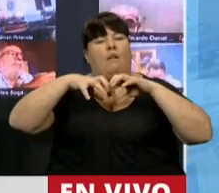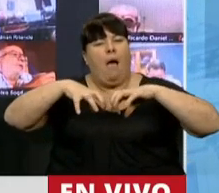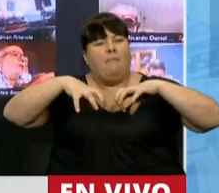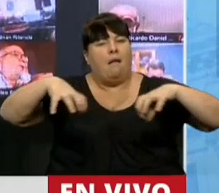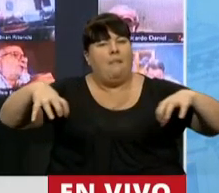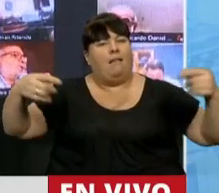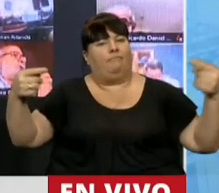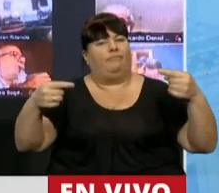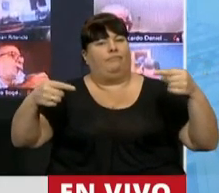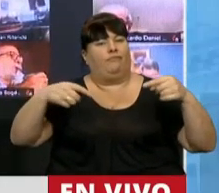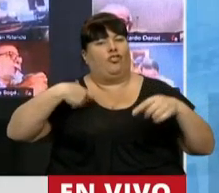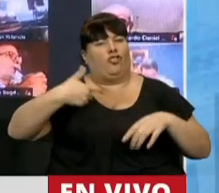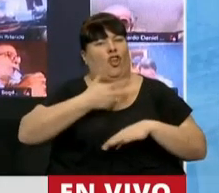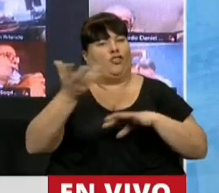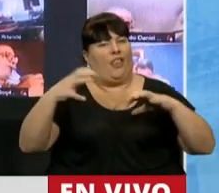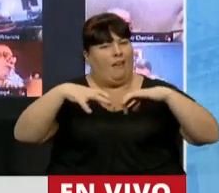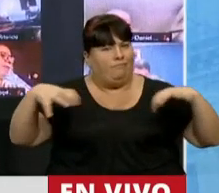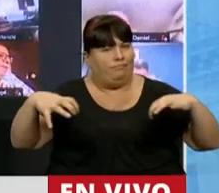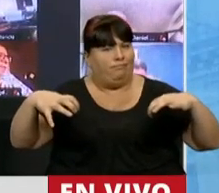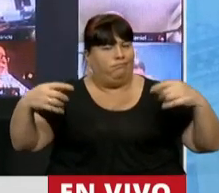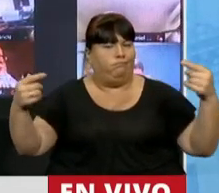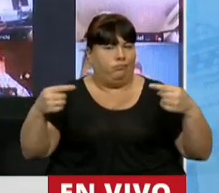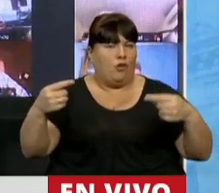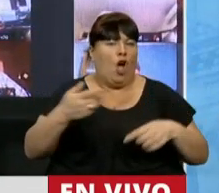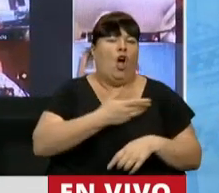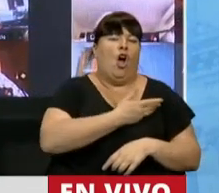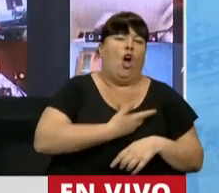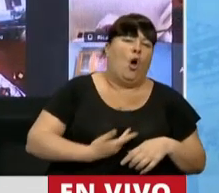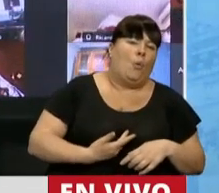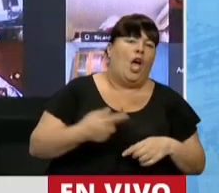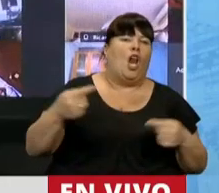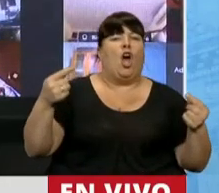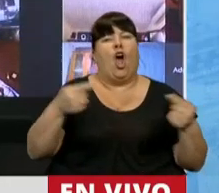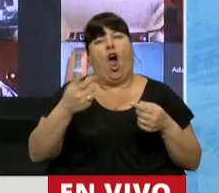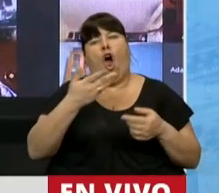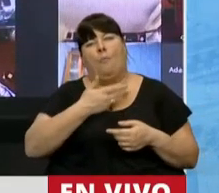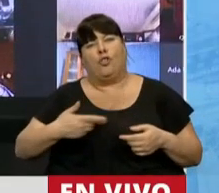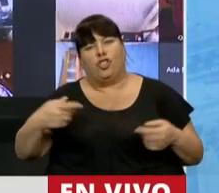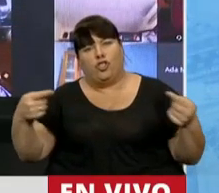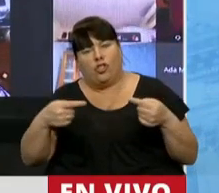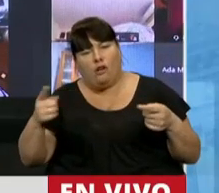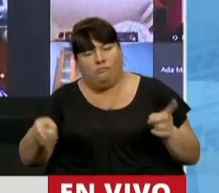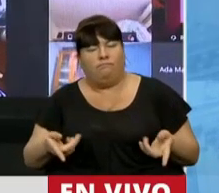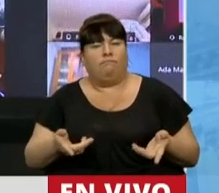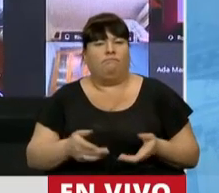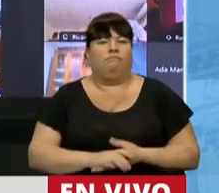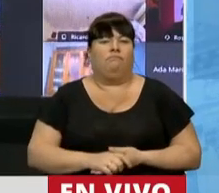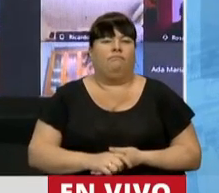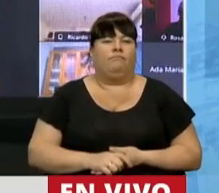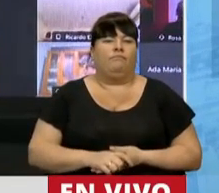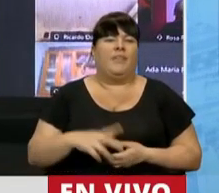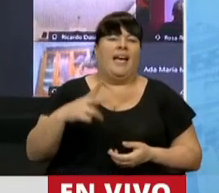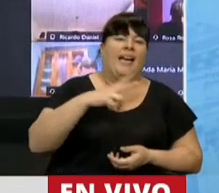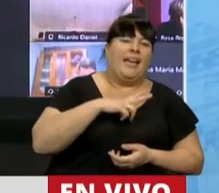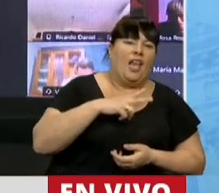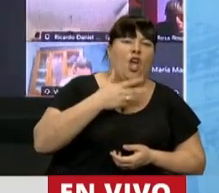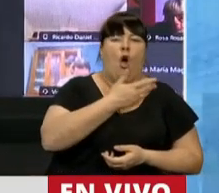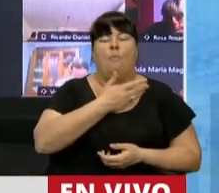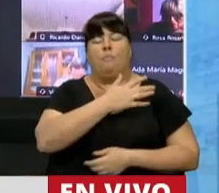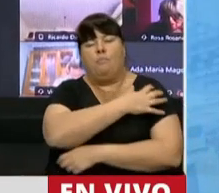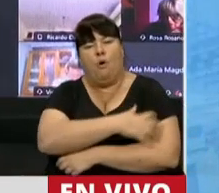cerrar las grietas que nos han dividido y que nos han dañado tanto. Pero esto contrasta con